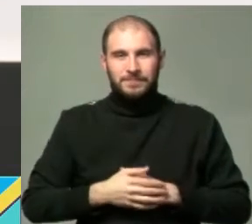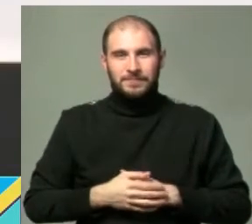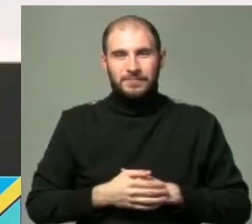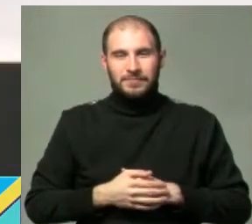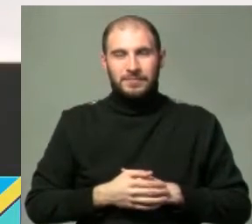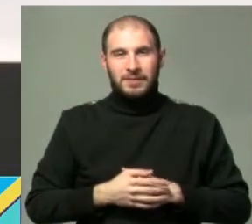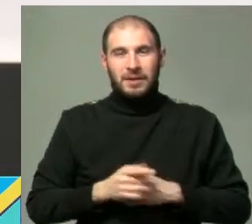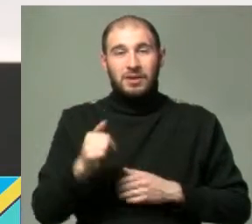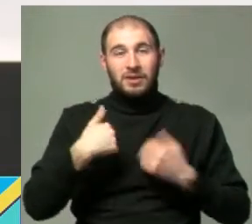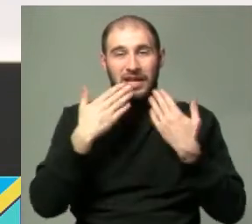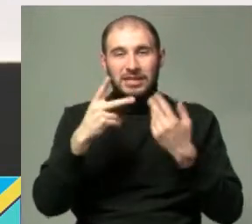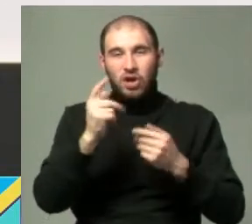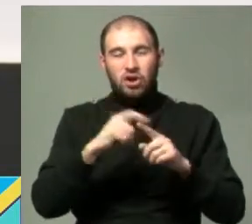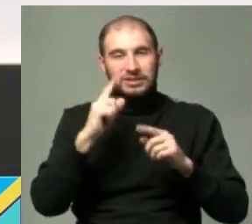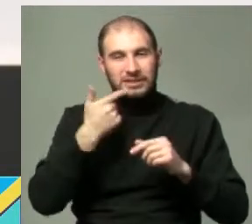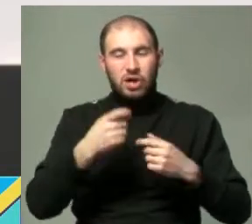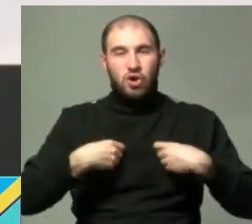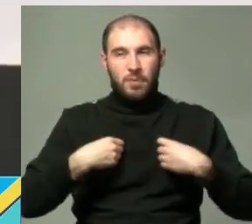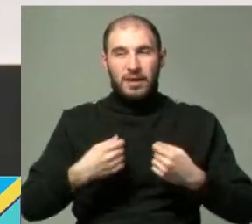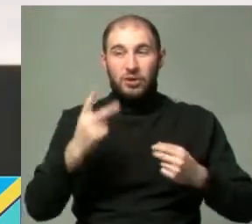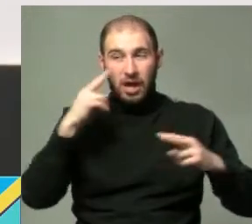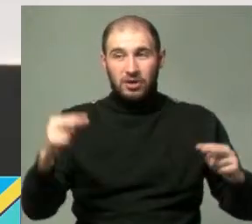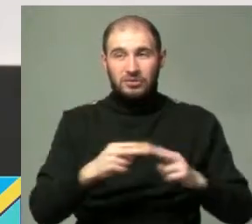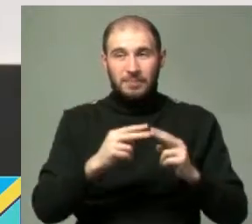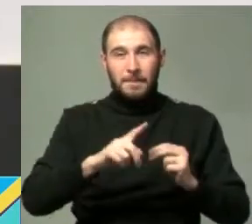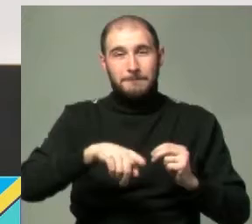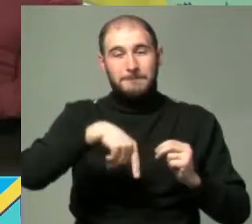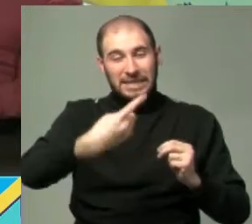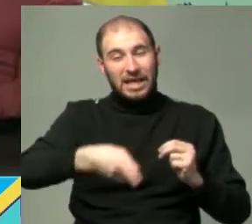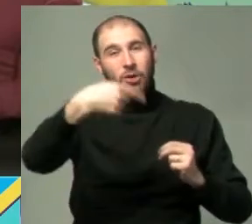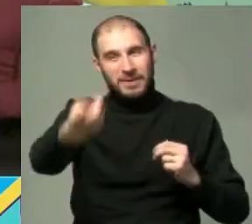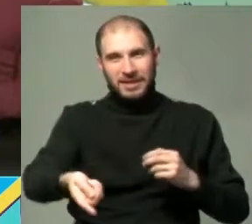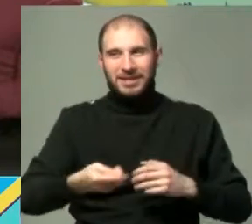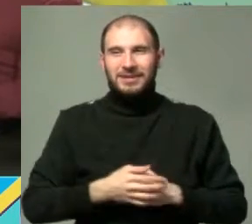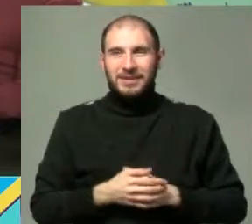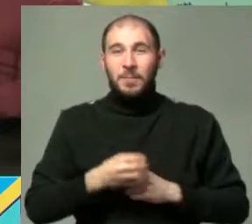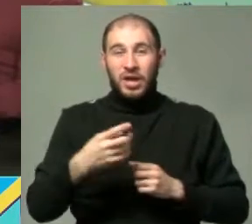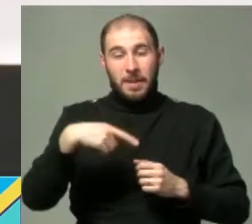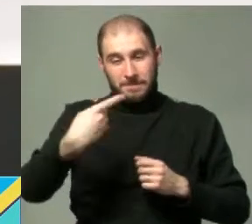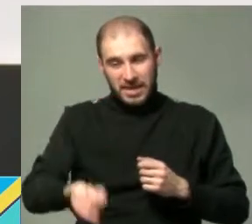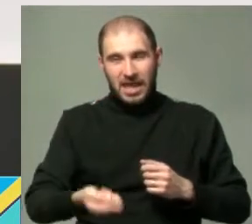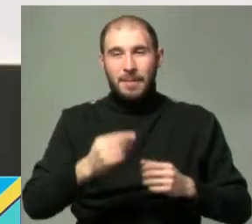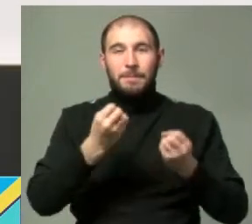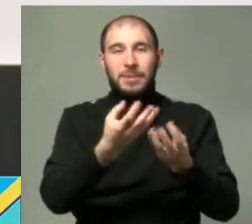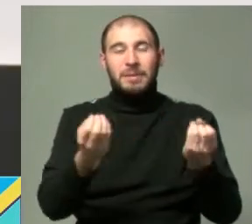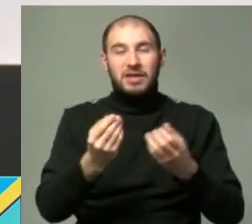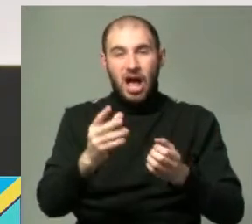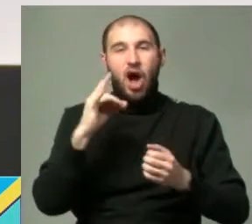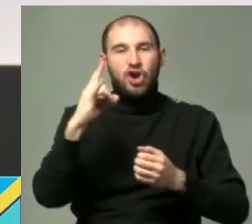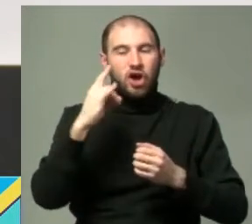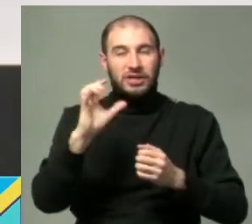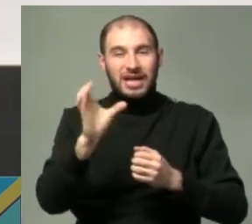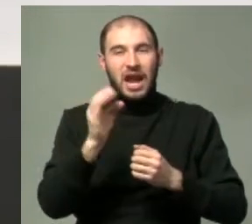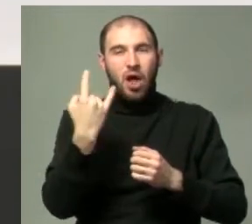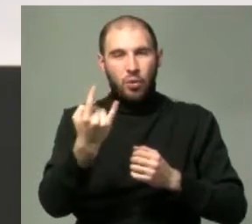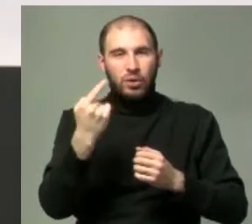Parecidos. Yo agradezco a Coxis por la ropa y nosotros nos volvemos a reencontrar Pasado mañana. Pasado mañana, porque mañana está el Primavera Rock y Señal U